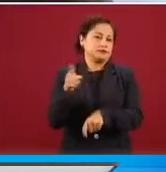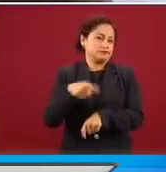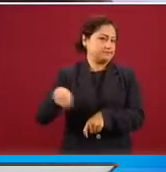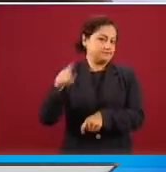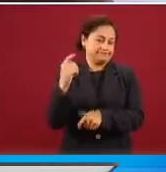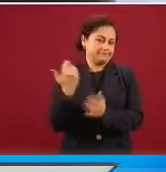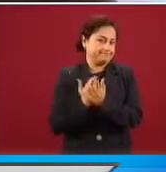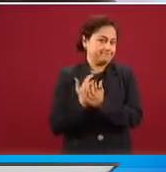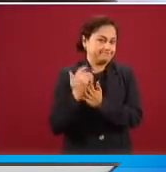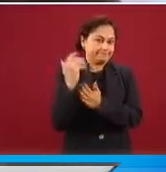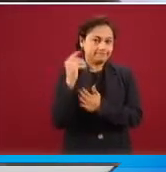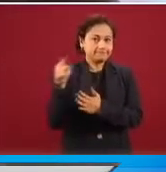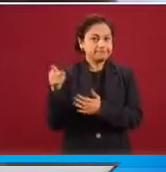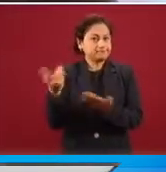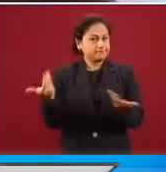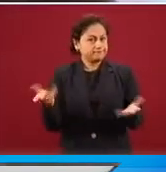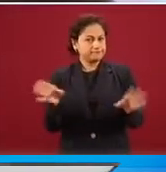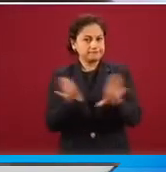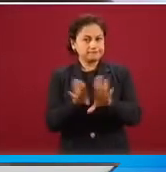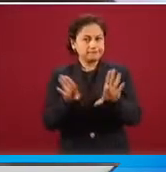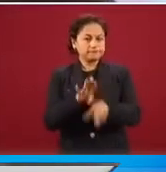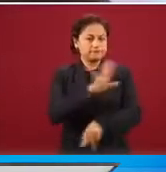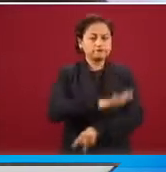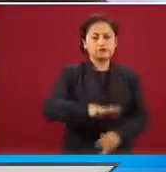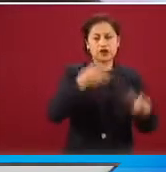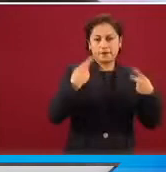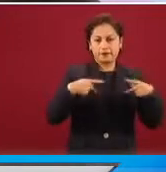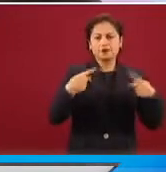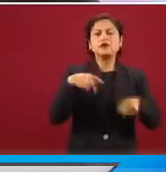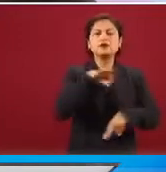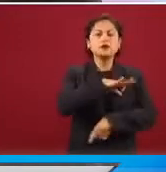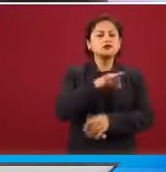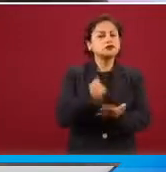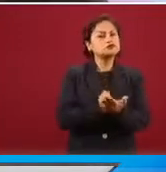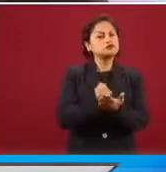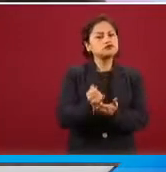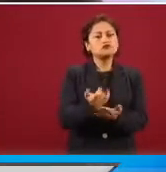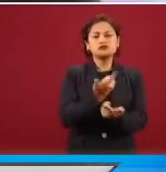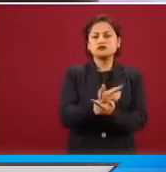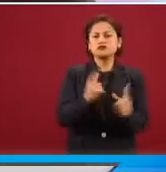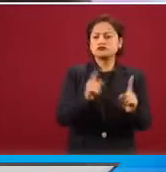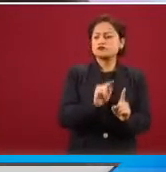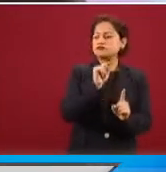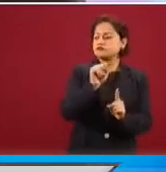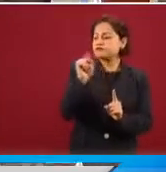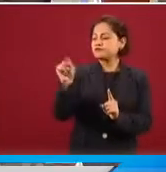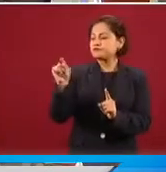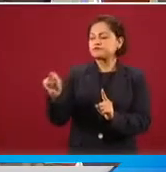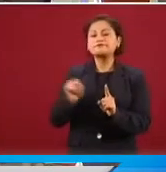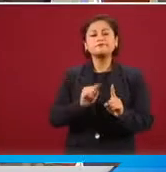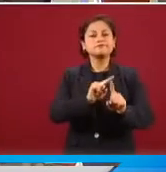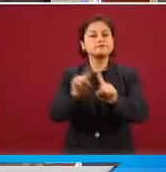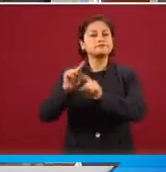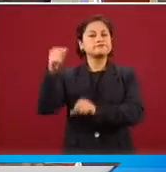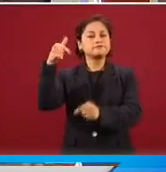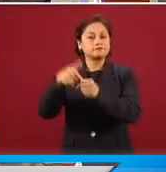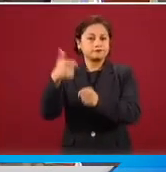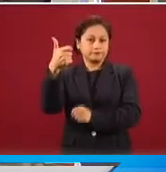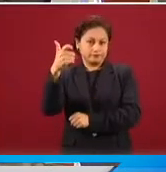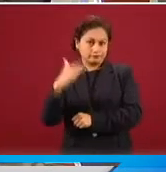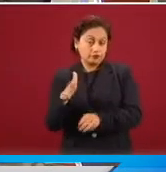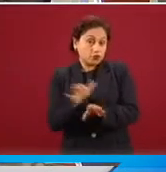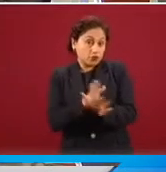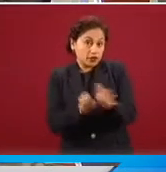Grupo Metropolitano a 15.37 por kilogramo. Gas LP estacionario marca Humberto Garza a 8.33 por